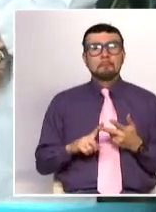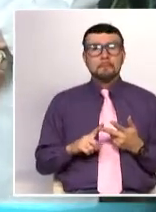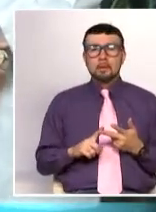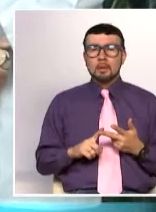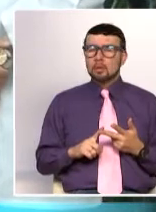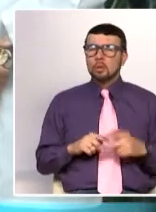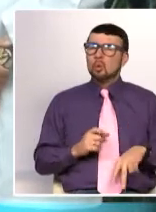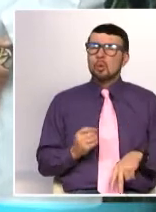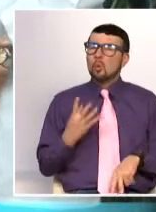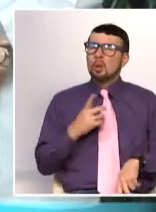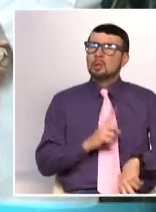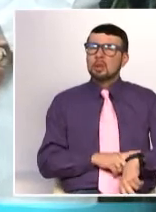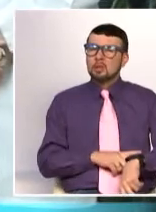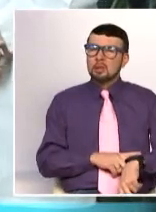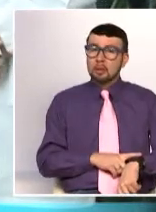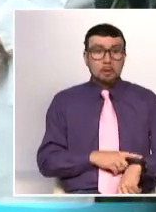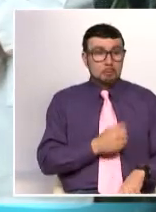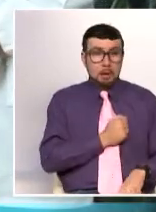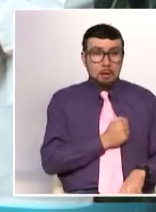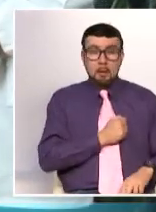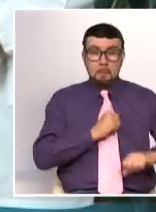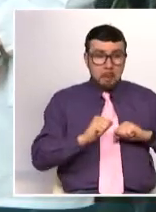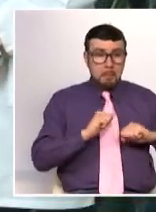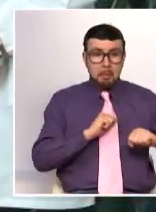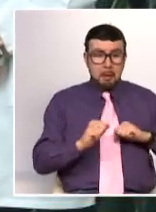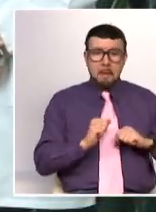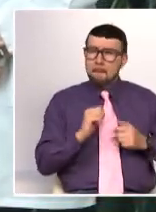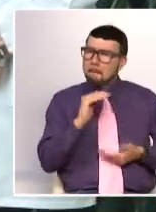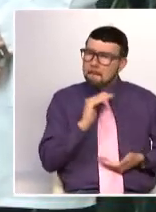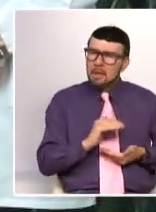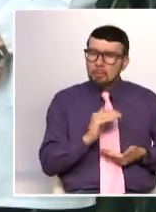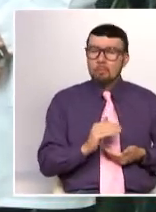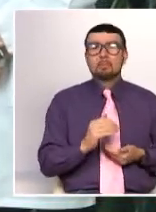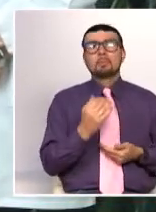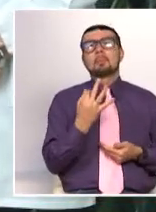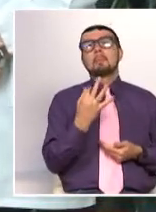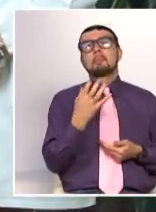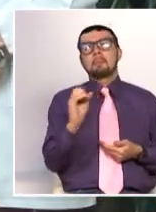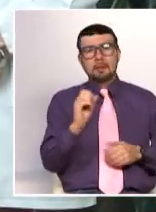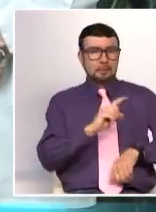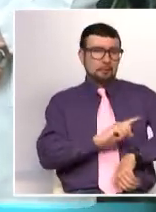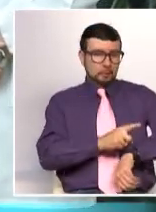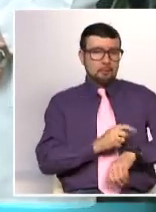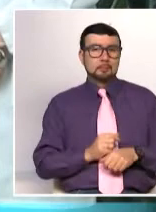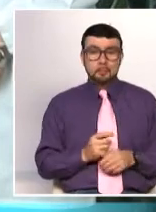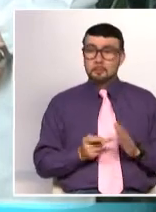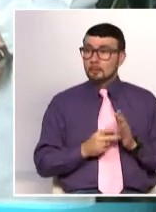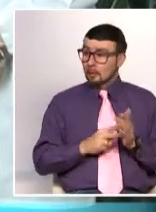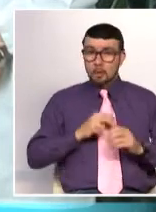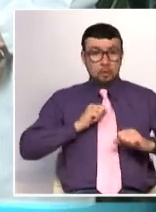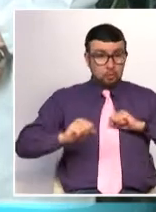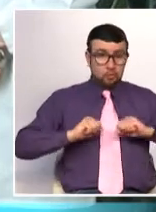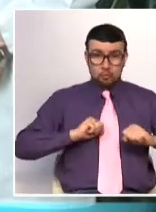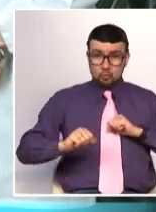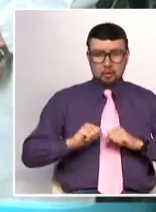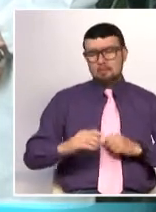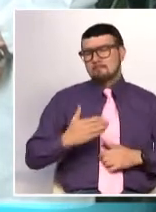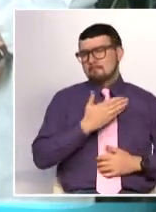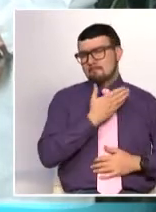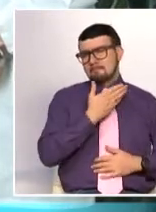debe mantener esa frecuencia cardíaca mínimo media hora entonces el ejercicio es el mejor medicamento cumpliendo esos tres